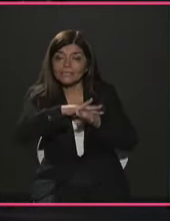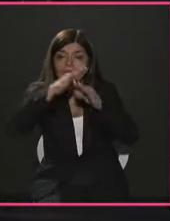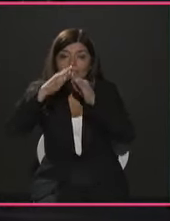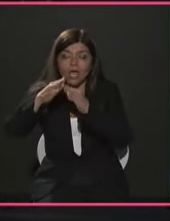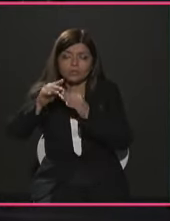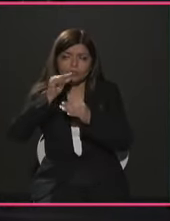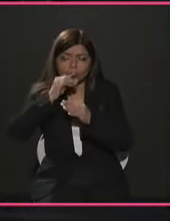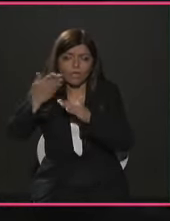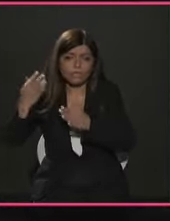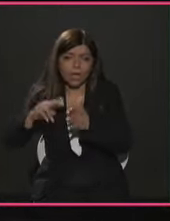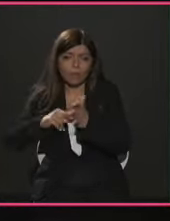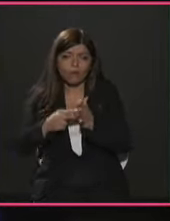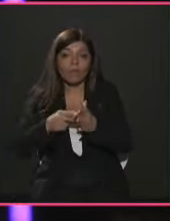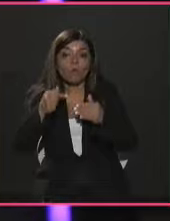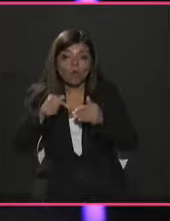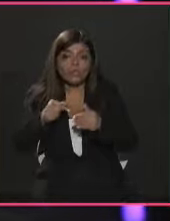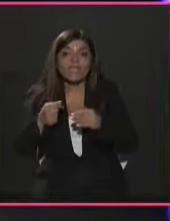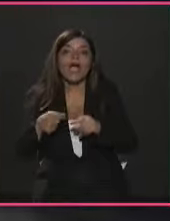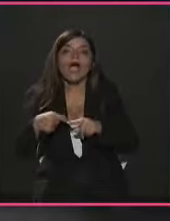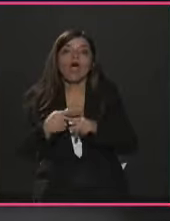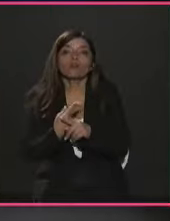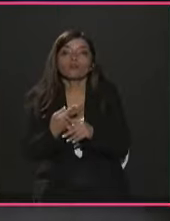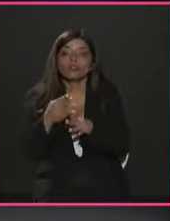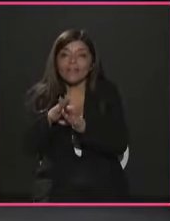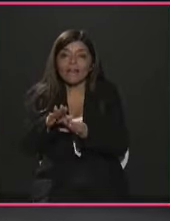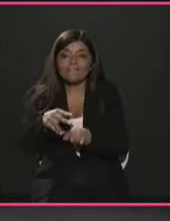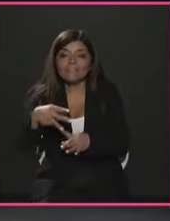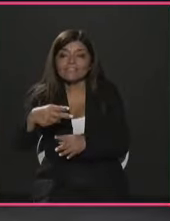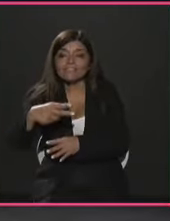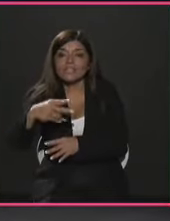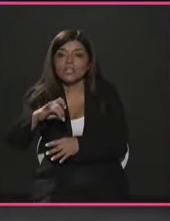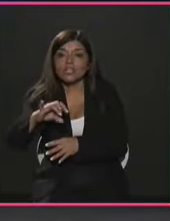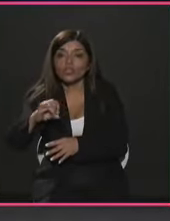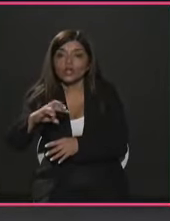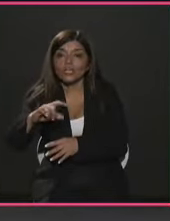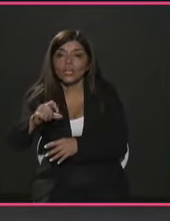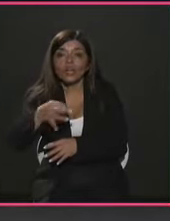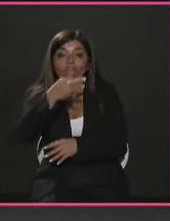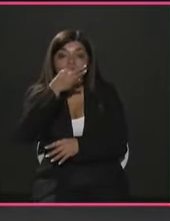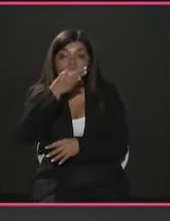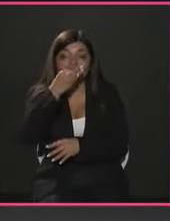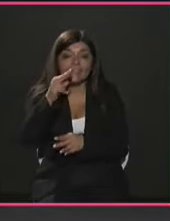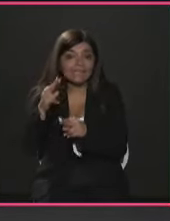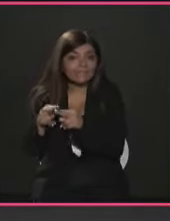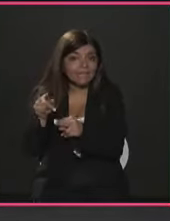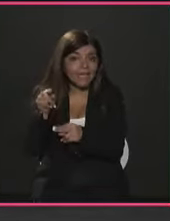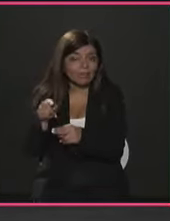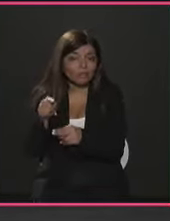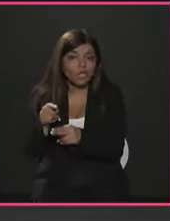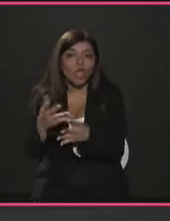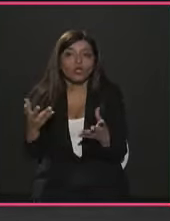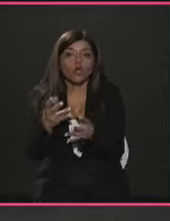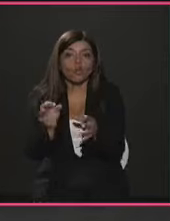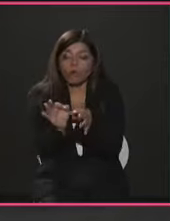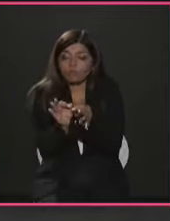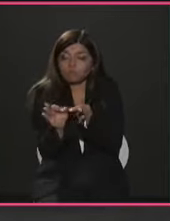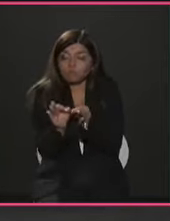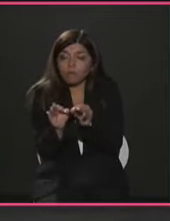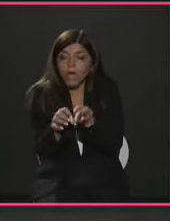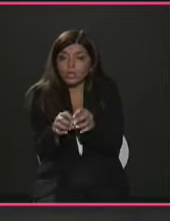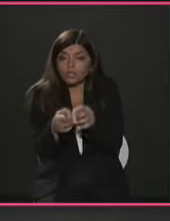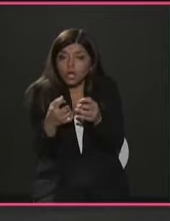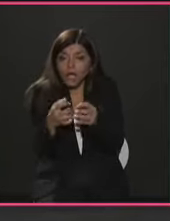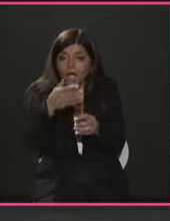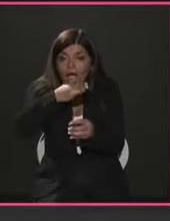problema hoy día tenemos que encontrar nuevas maneras de producir el hidrógeno y el hidrógeno verde es el hidrógeno que se produce rompiendo la molécula de agua